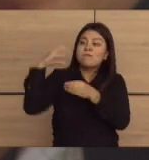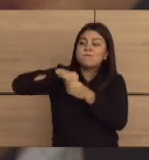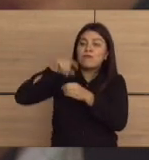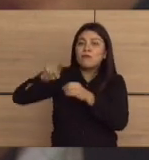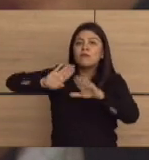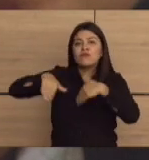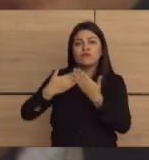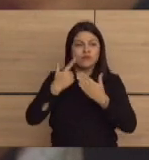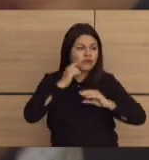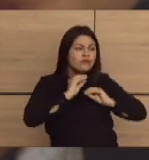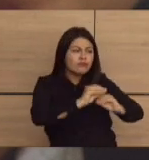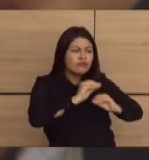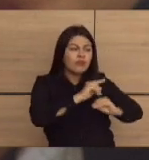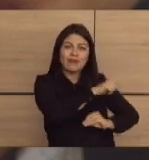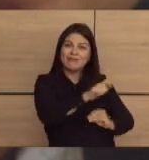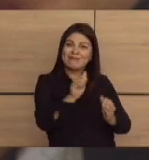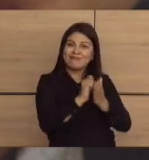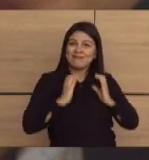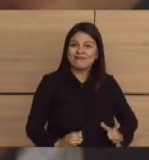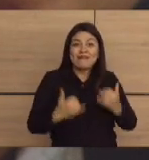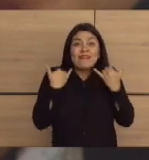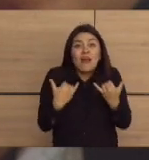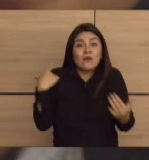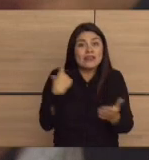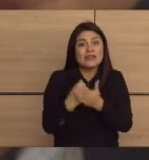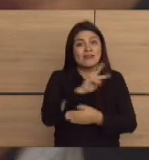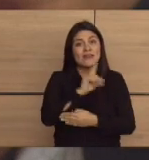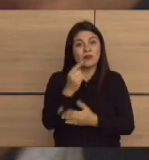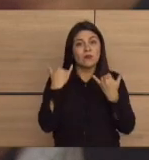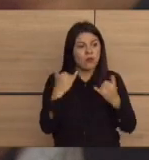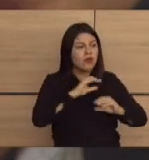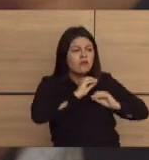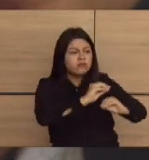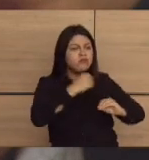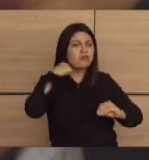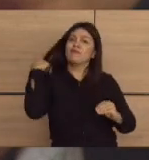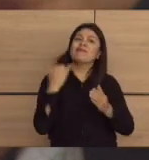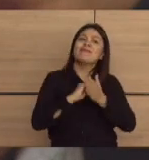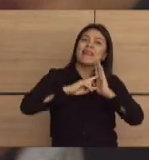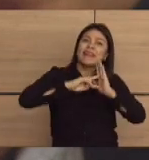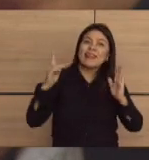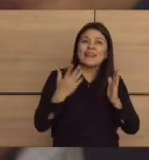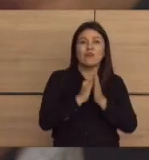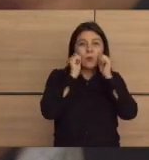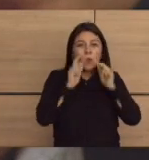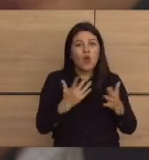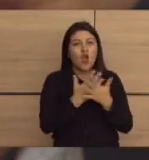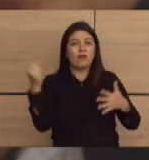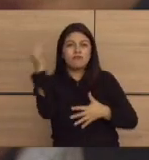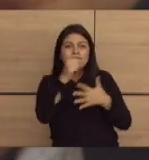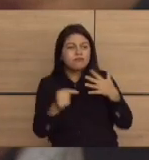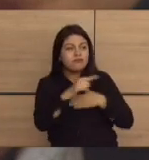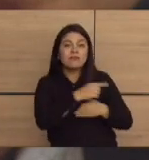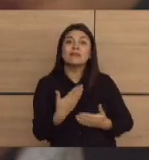en la formación del ciudadano ejemplar del siglo XXI, con las herramientas técnicas y humanísticas, nos permita